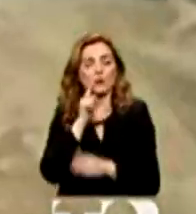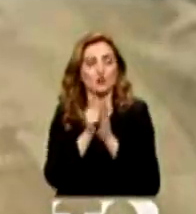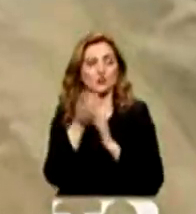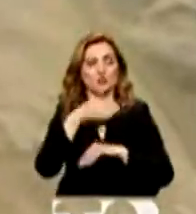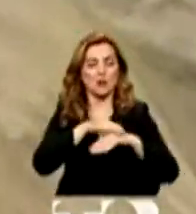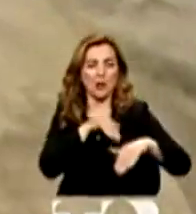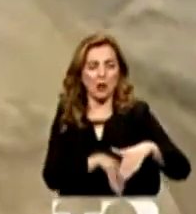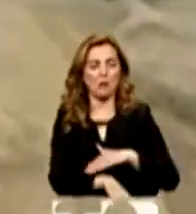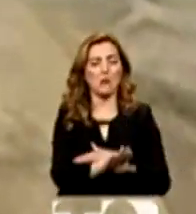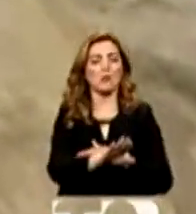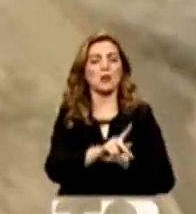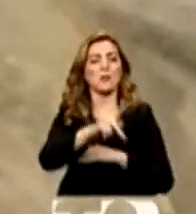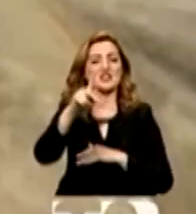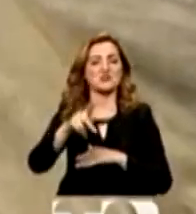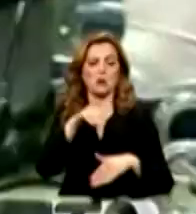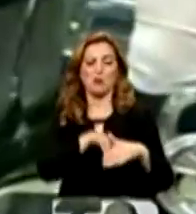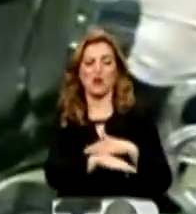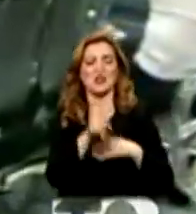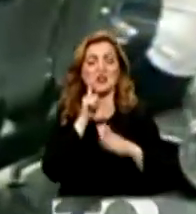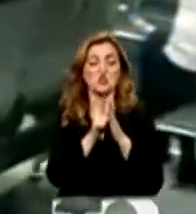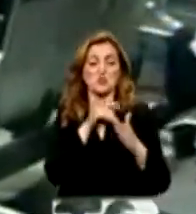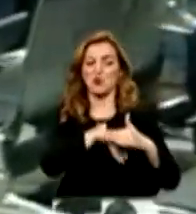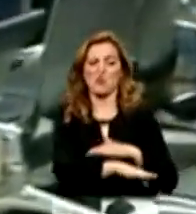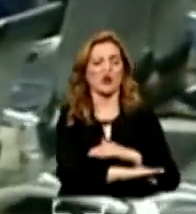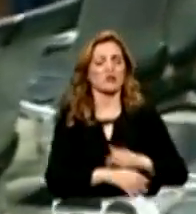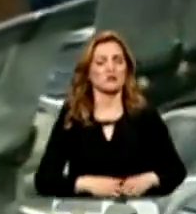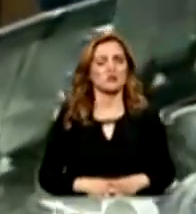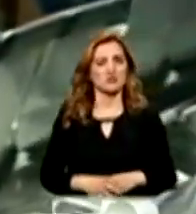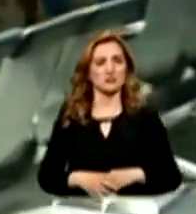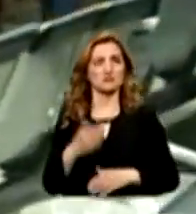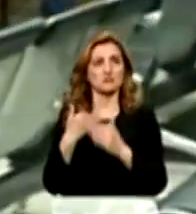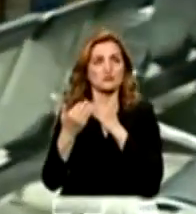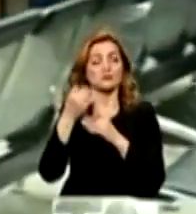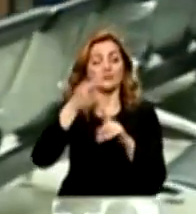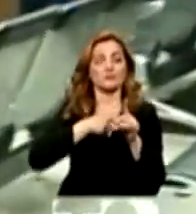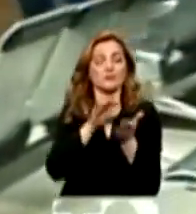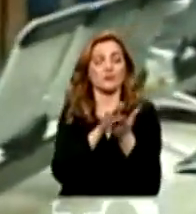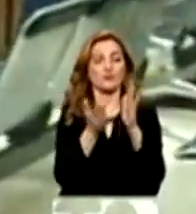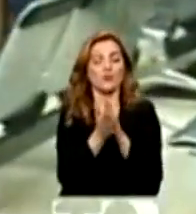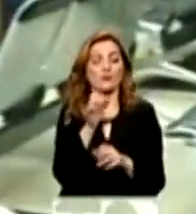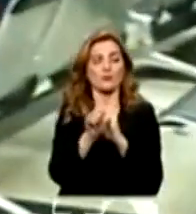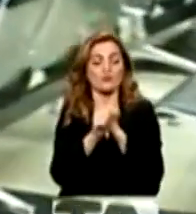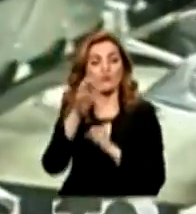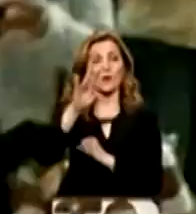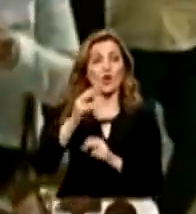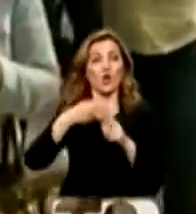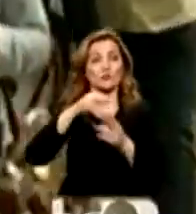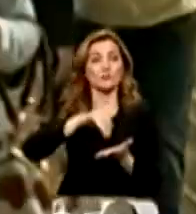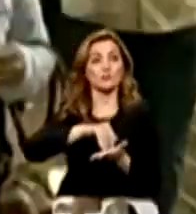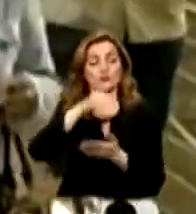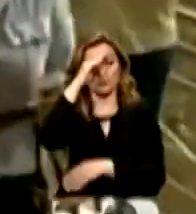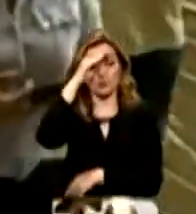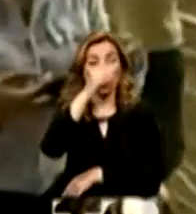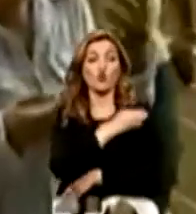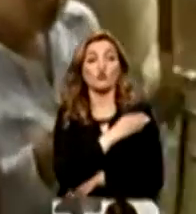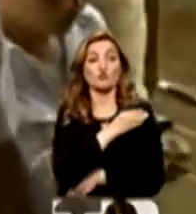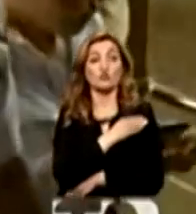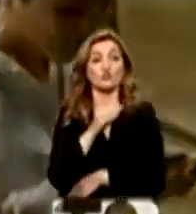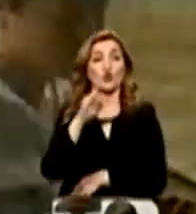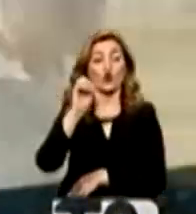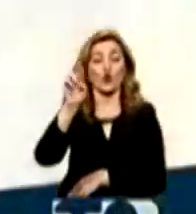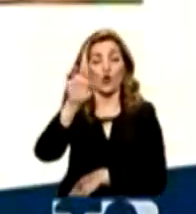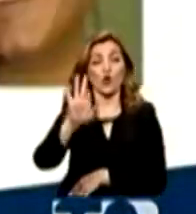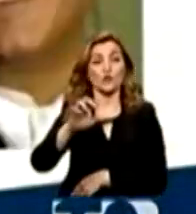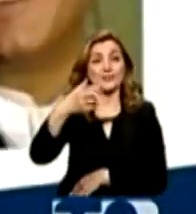presentada sobre la refinería del Pacífico. Y hay demandas más antiguas. En noviembre del 2017, el exmiembro de las Fuerzas Armadas, Edwin